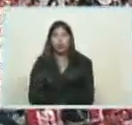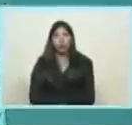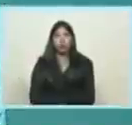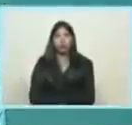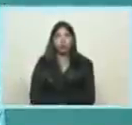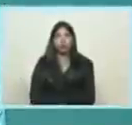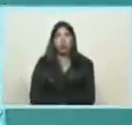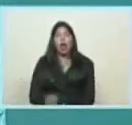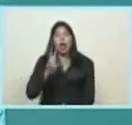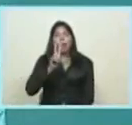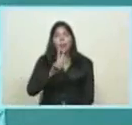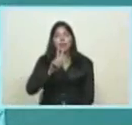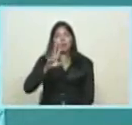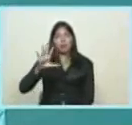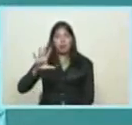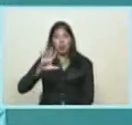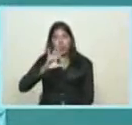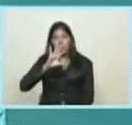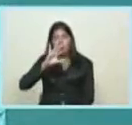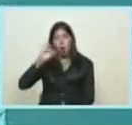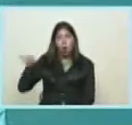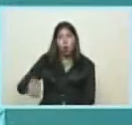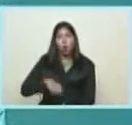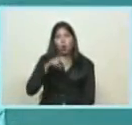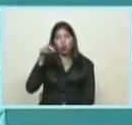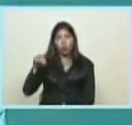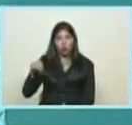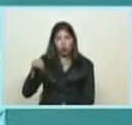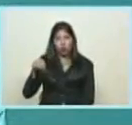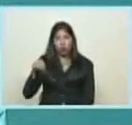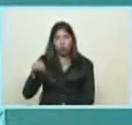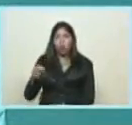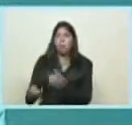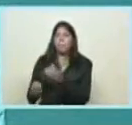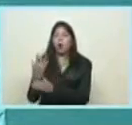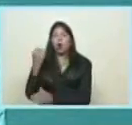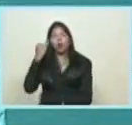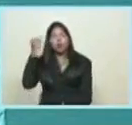El 25 de junio nació el plan Chamba Juvenil.